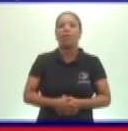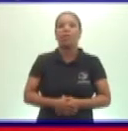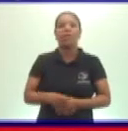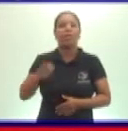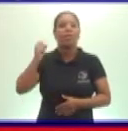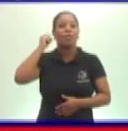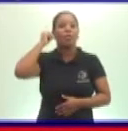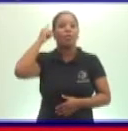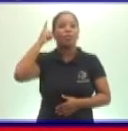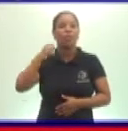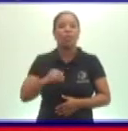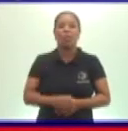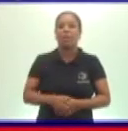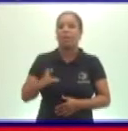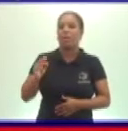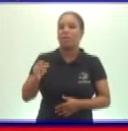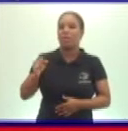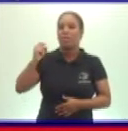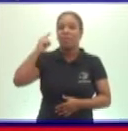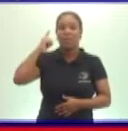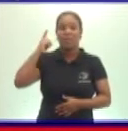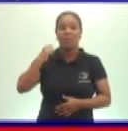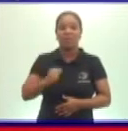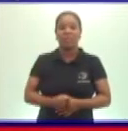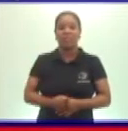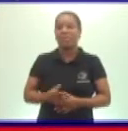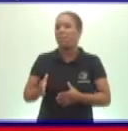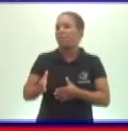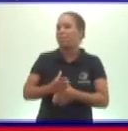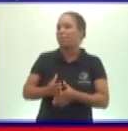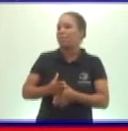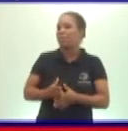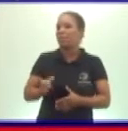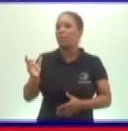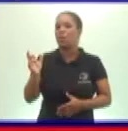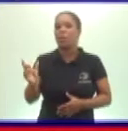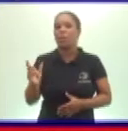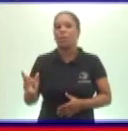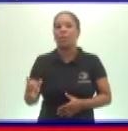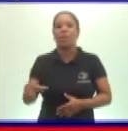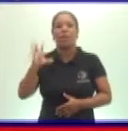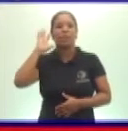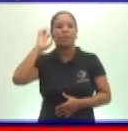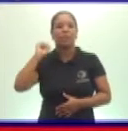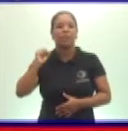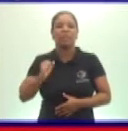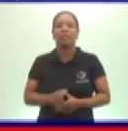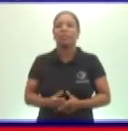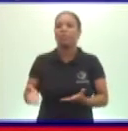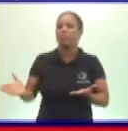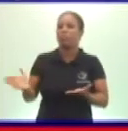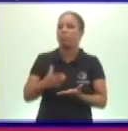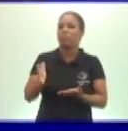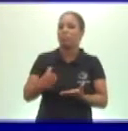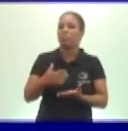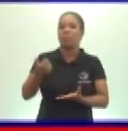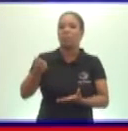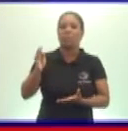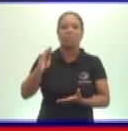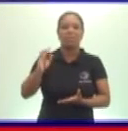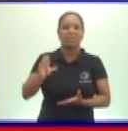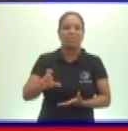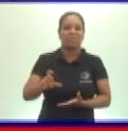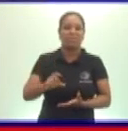a las ideas y al significado de las palabras entendida por los enciclopedistas. Pero fíjense